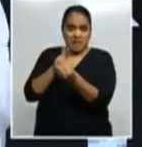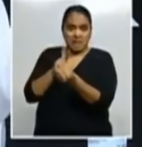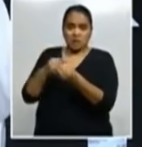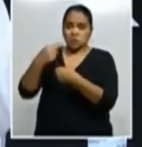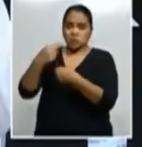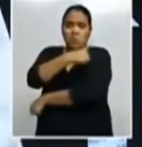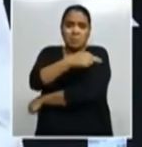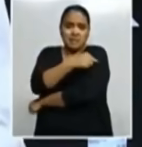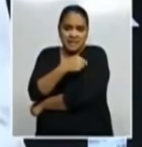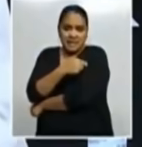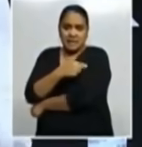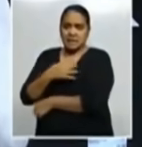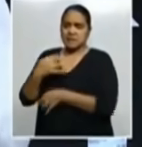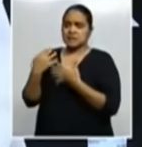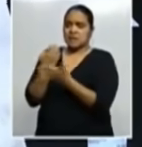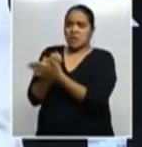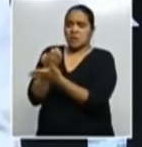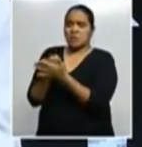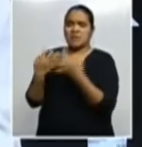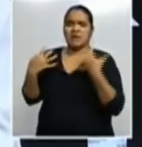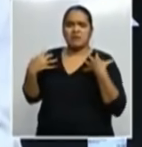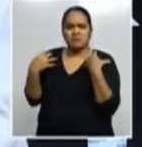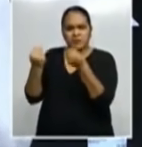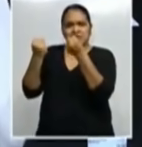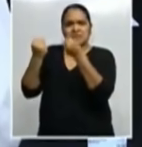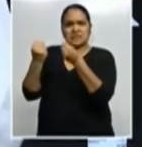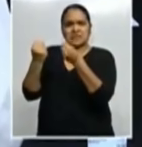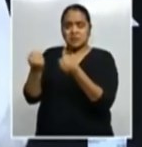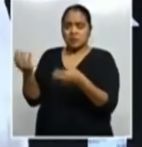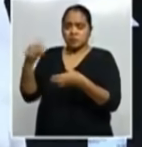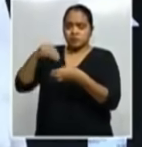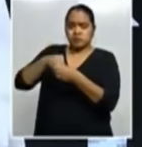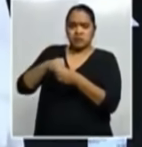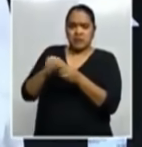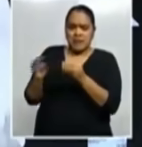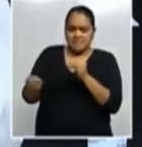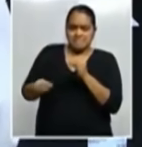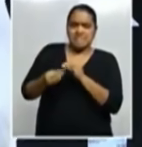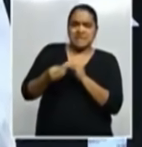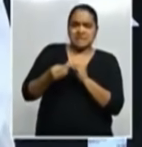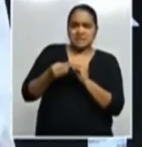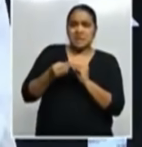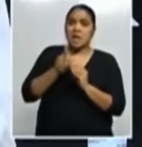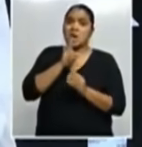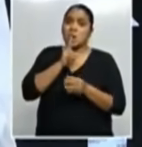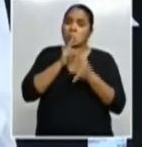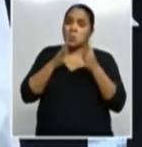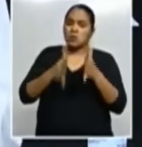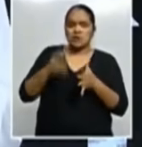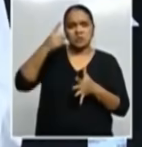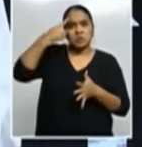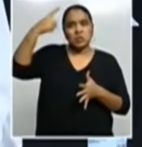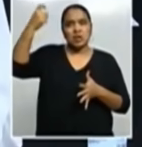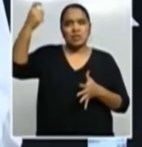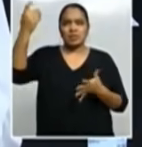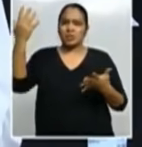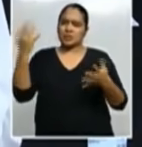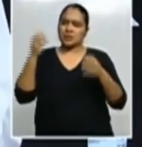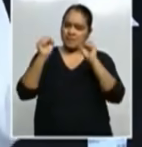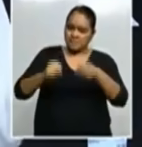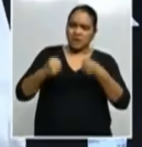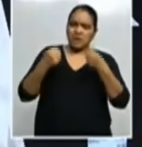con una economía más robusta, más incluyente, con un hondureño más soñador, pero también más pragmático. Con un